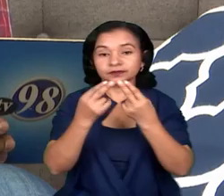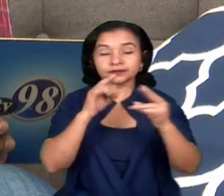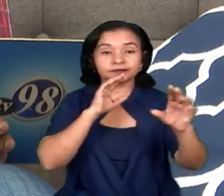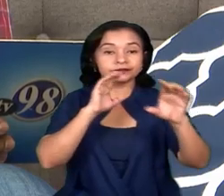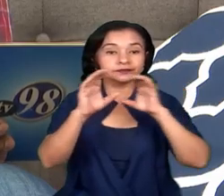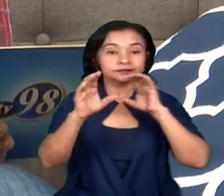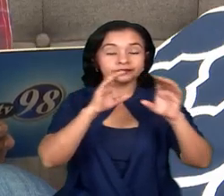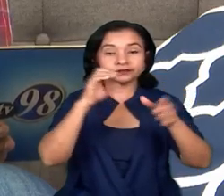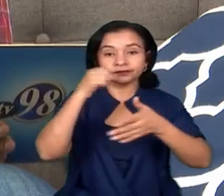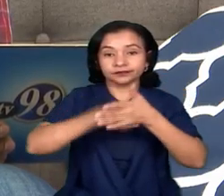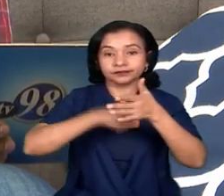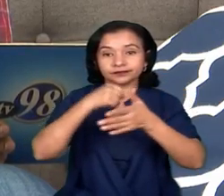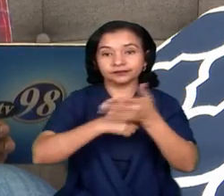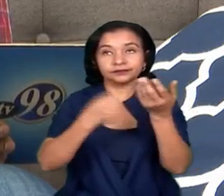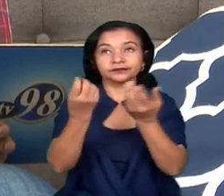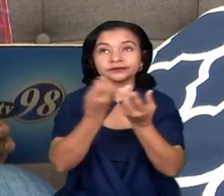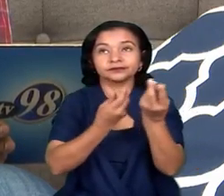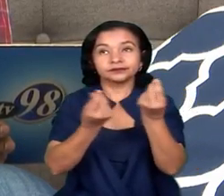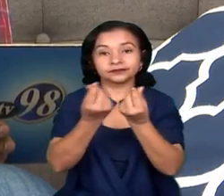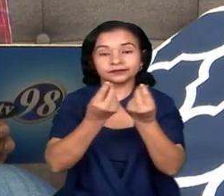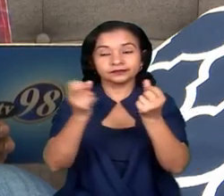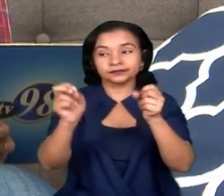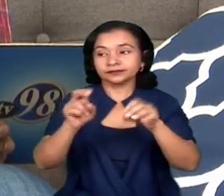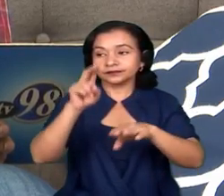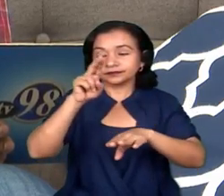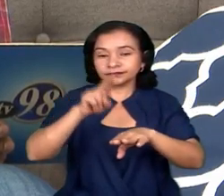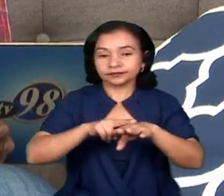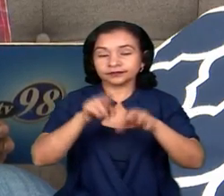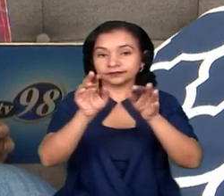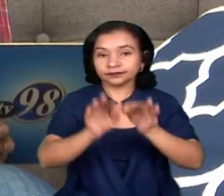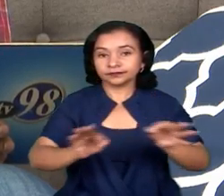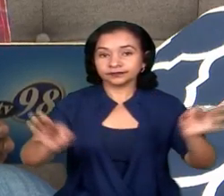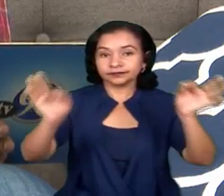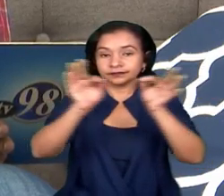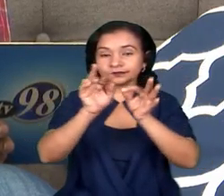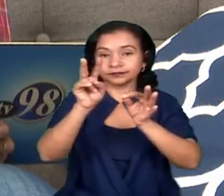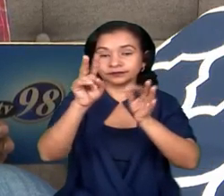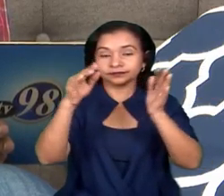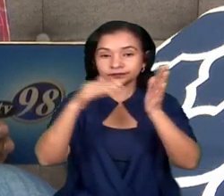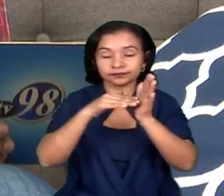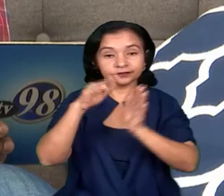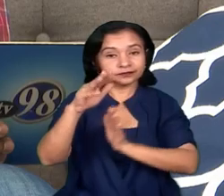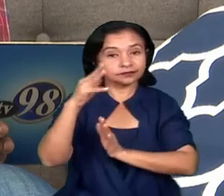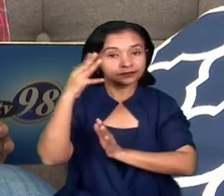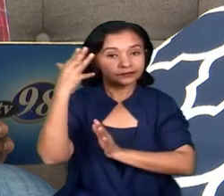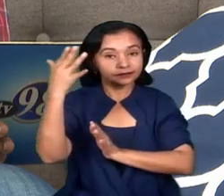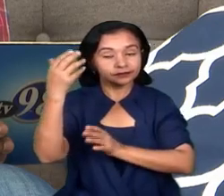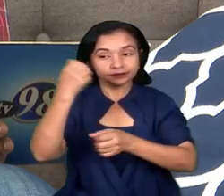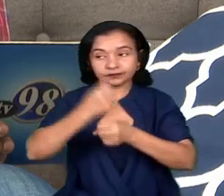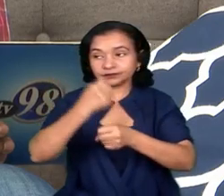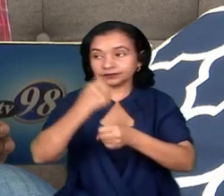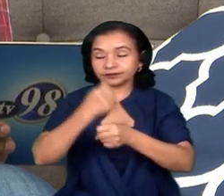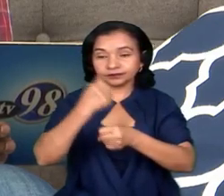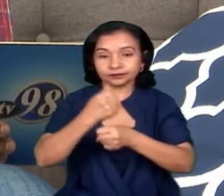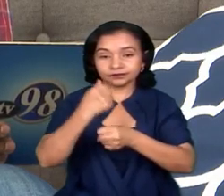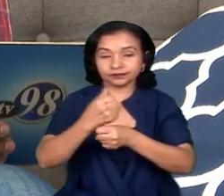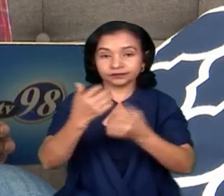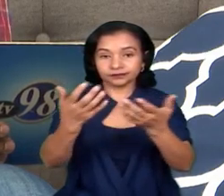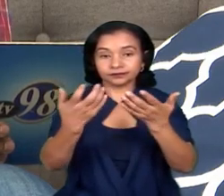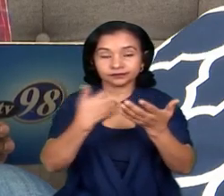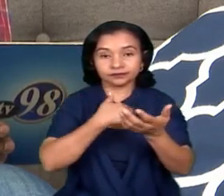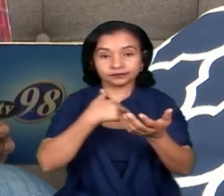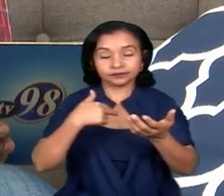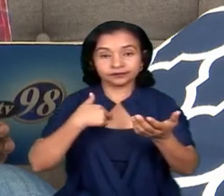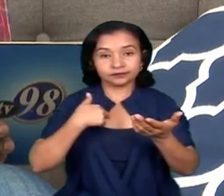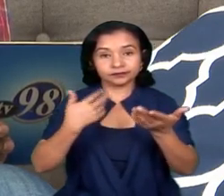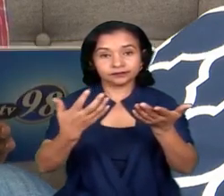para el fortalecimiento de la economía nacional. Principales retos para el 2019 a partir de todo ese trabajo que vienen realizando,